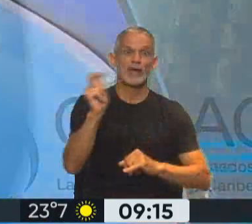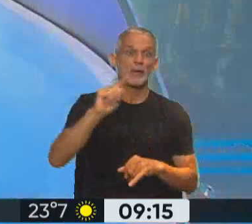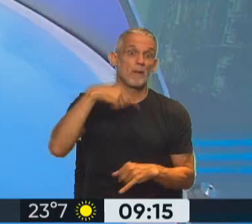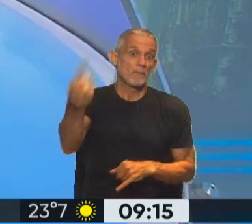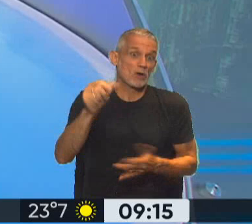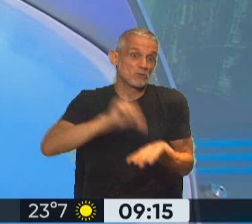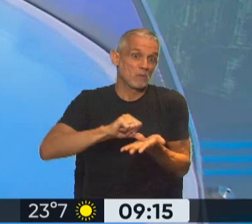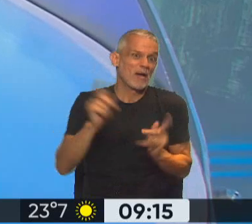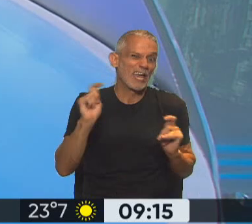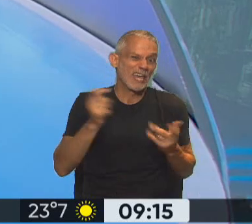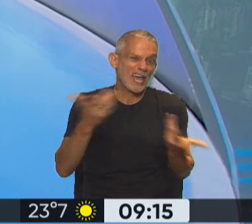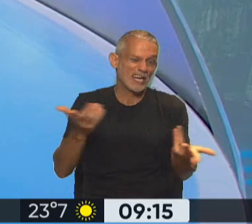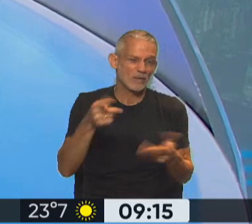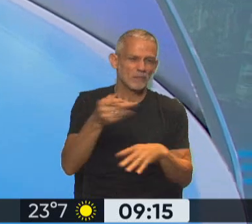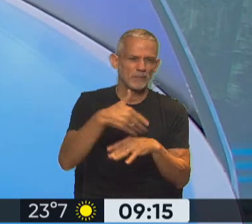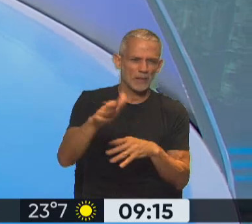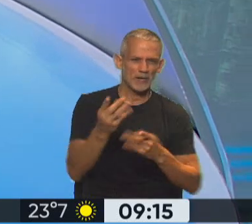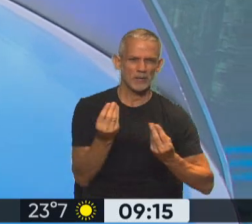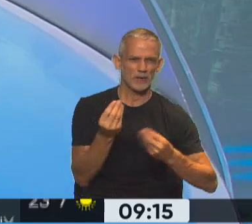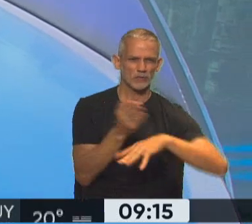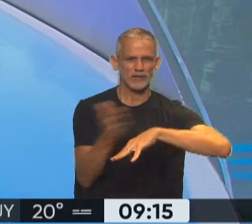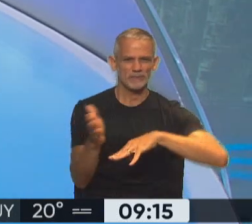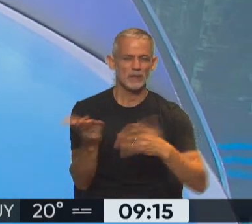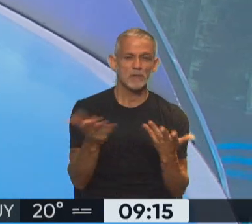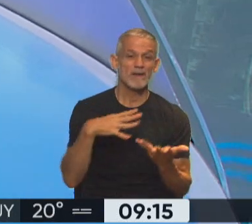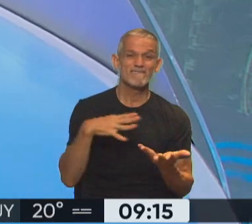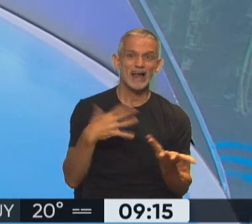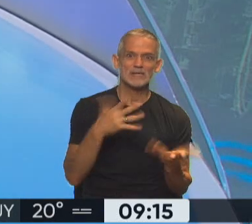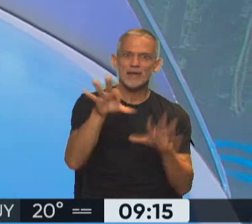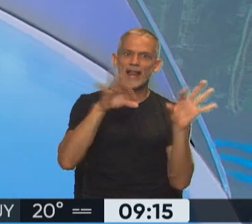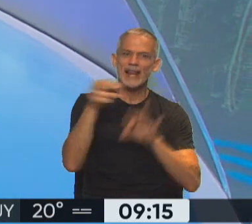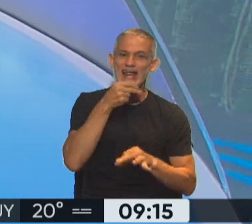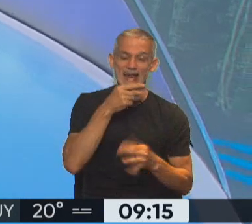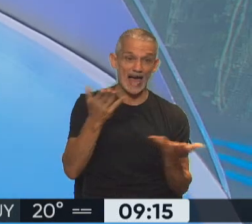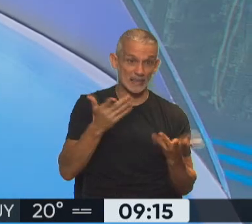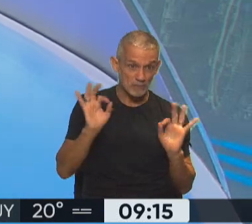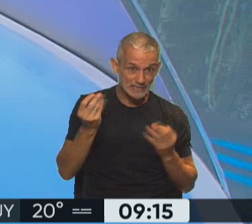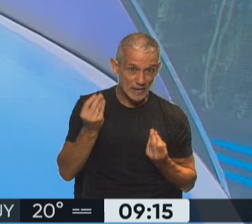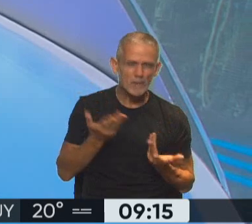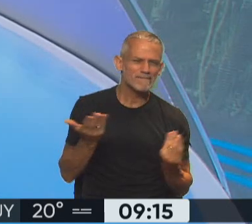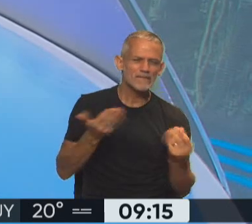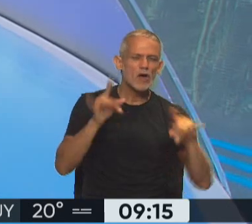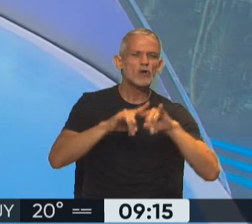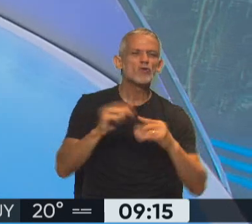a ser el nuevo presidente de protempore que todavía pareciera ser que no está definido si sabe algo podemos